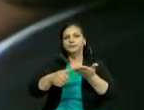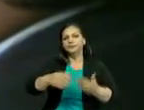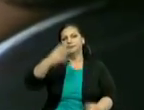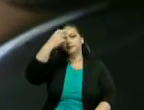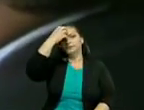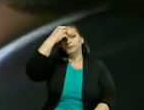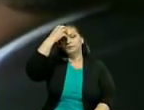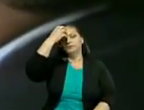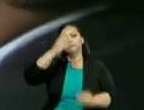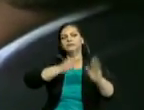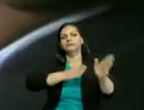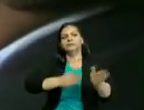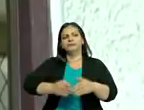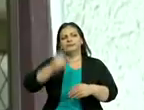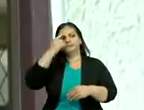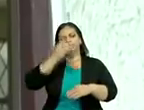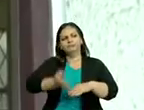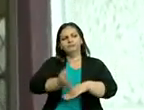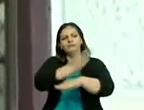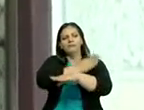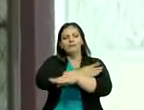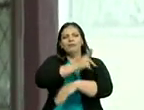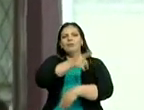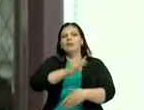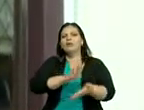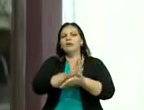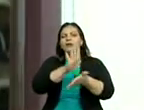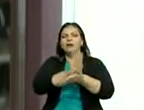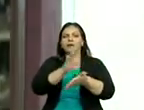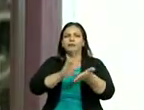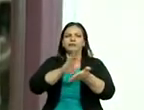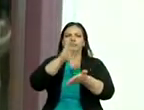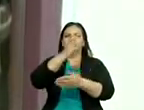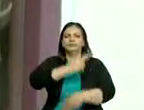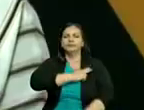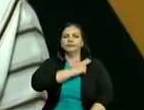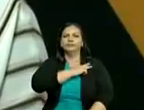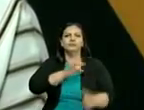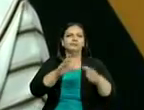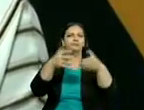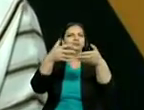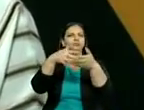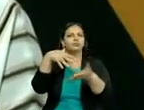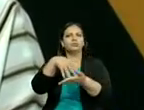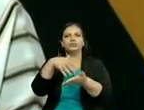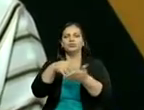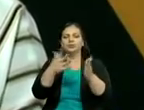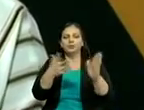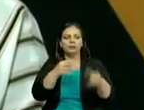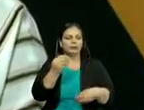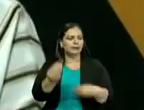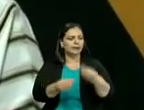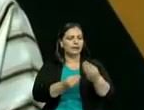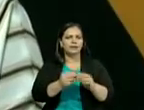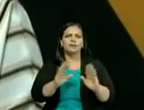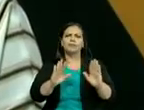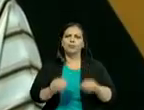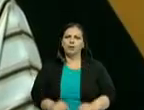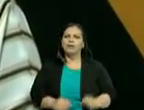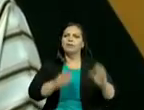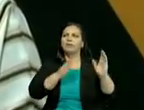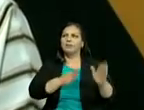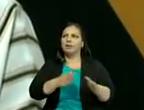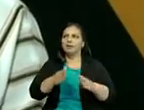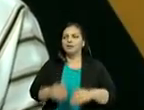que definió los parámetros para la compensación del tiempo perdido. Habrá un componente de trabajo autónomo en